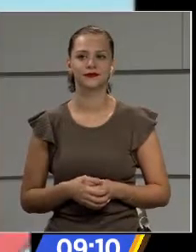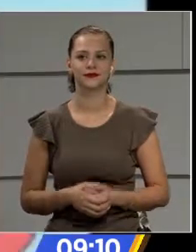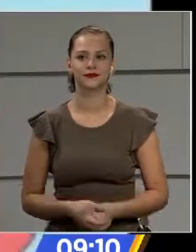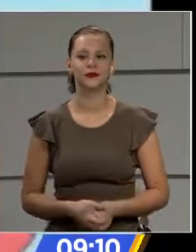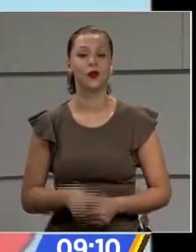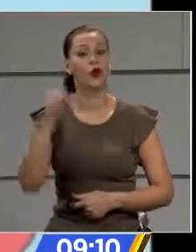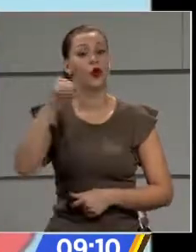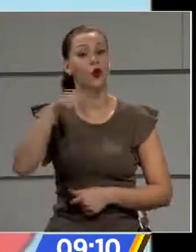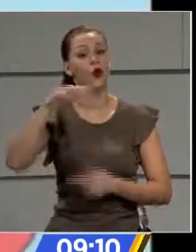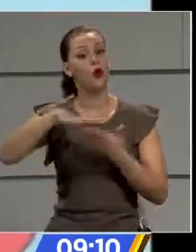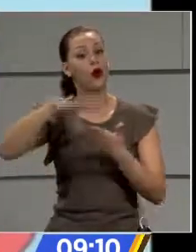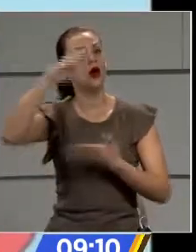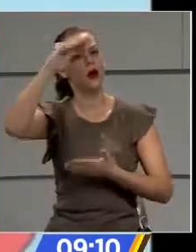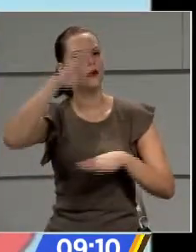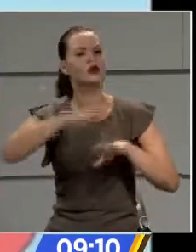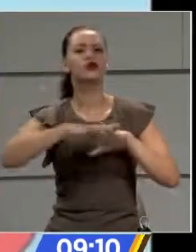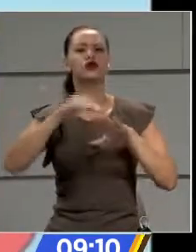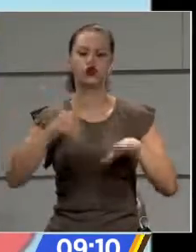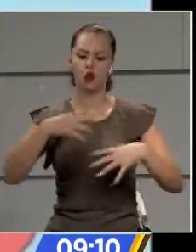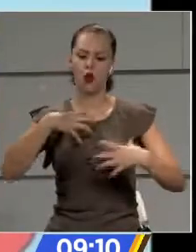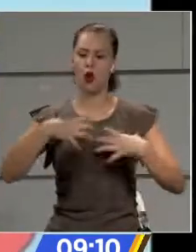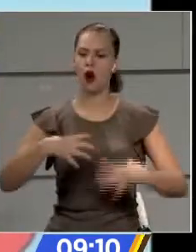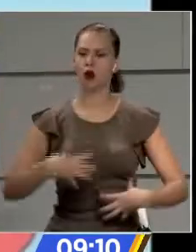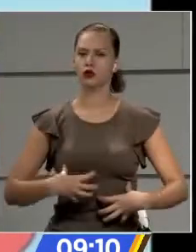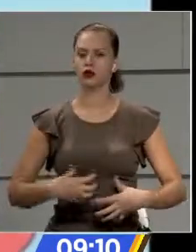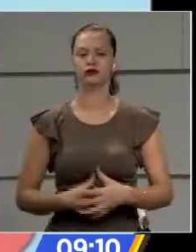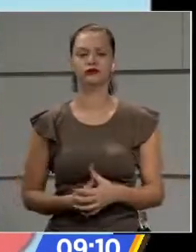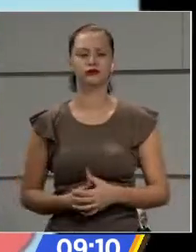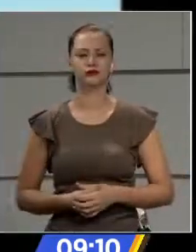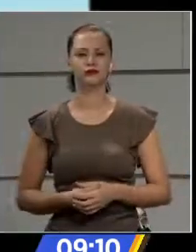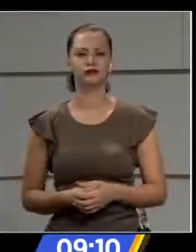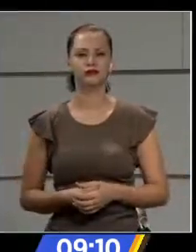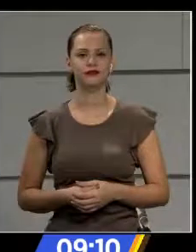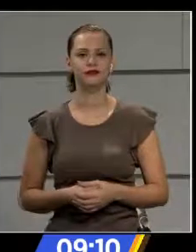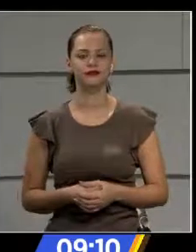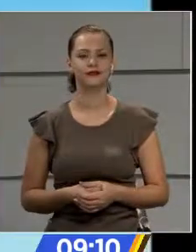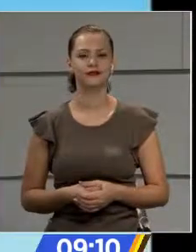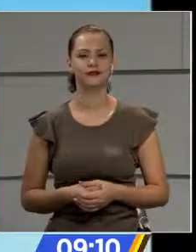Hoy vamos a aprender sobre los órganos.